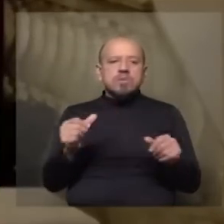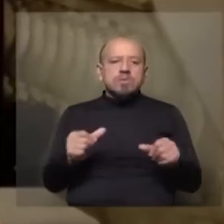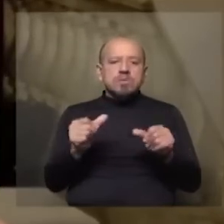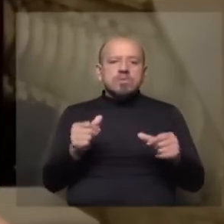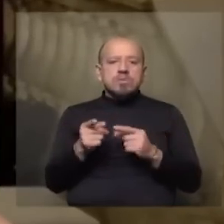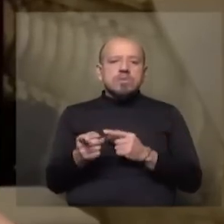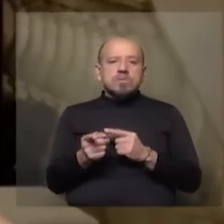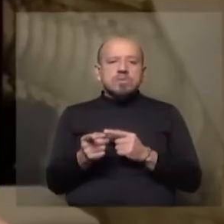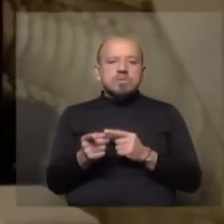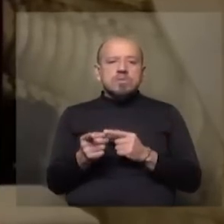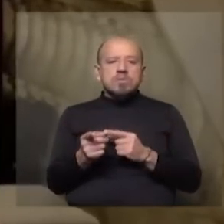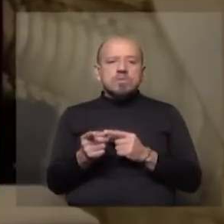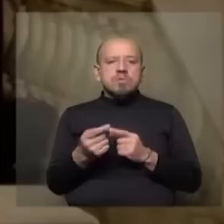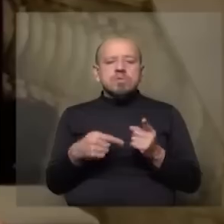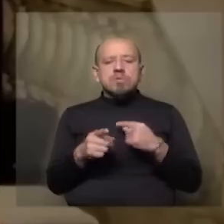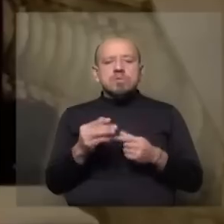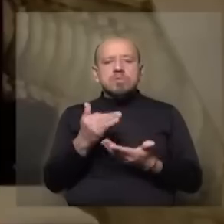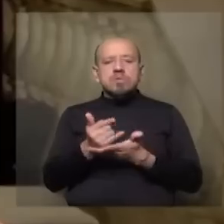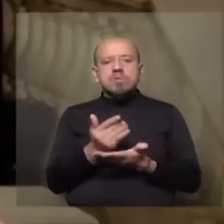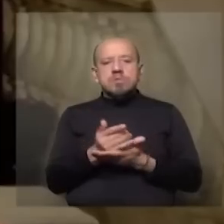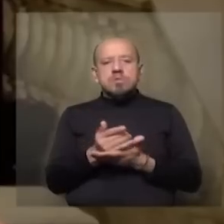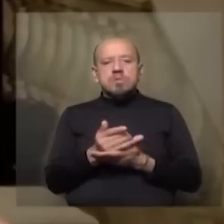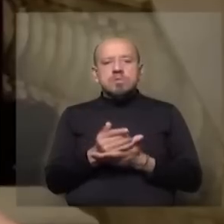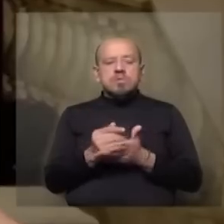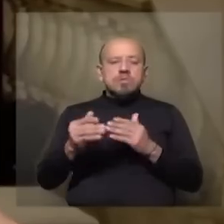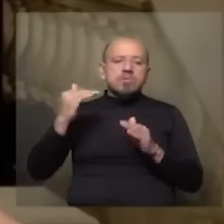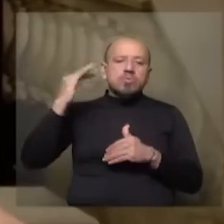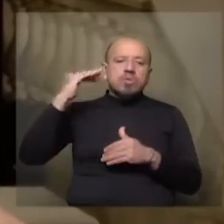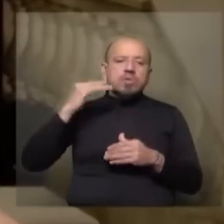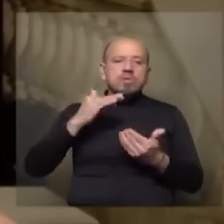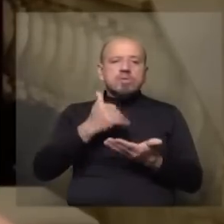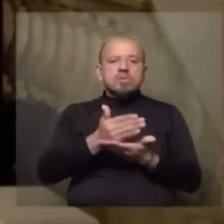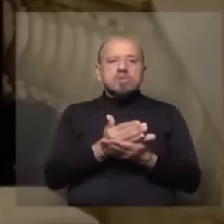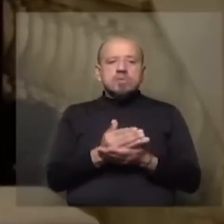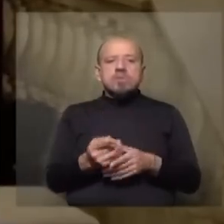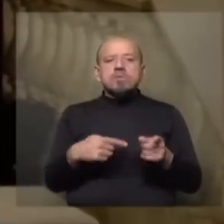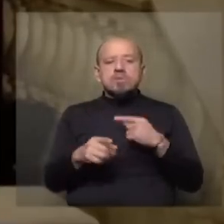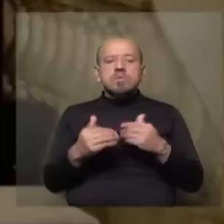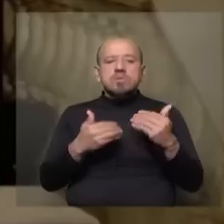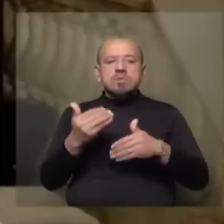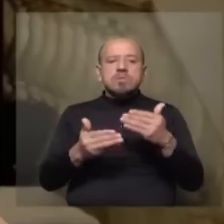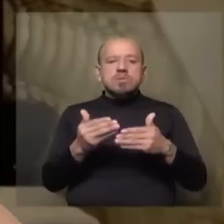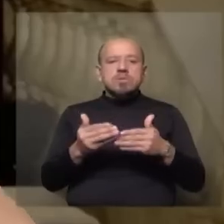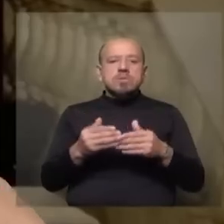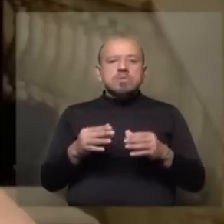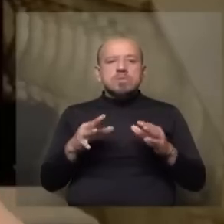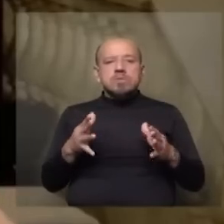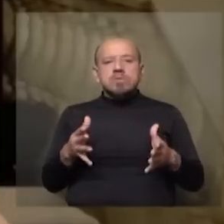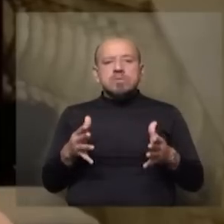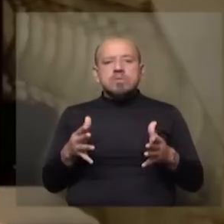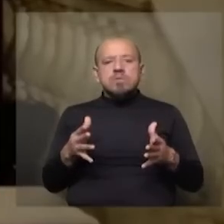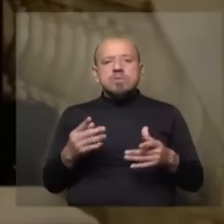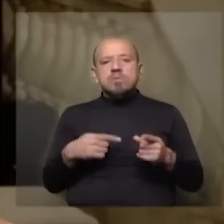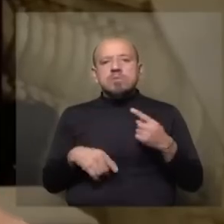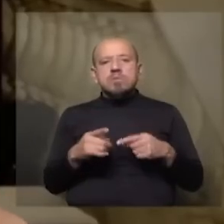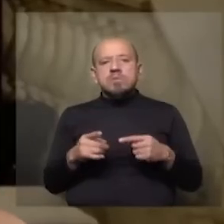cada actor local cada departamental nacionalista con las autoridades departamentales y bueno Y es un paso lindo y además este va en línea